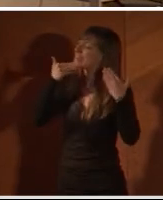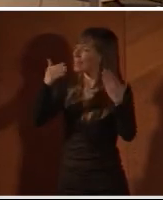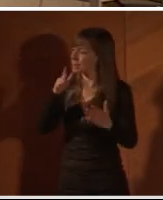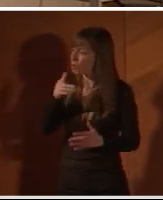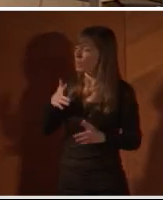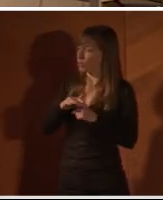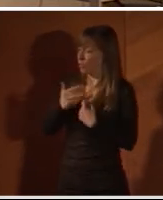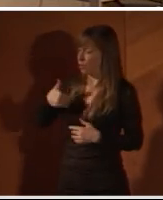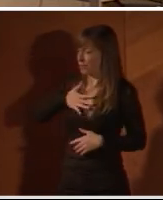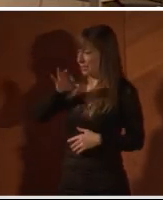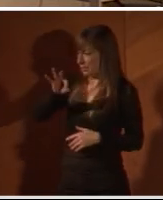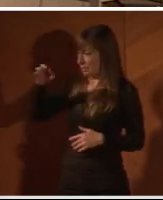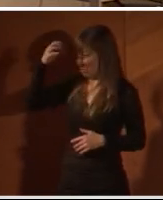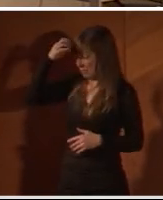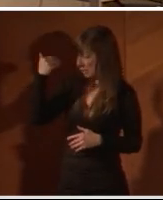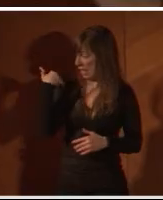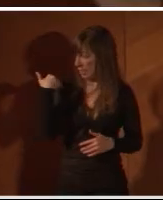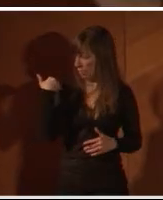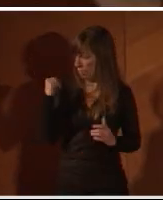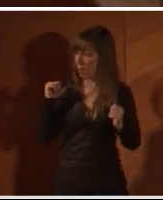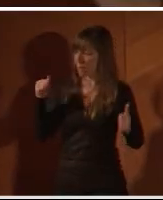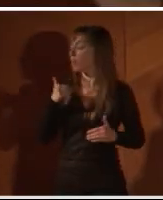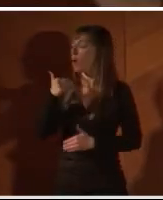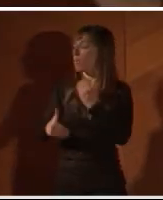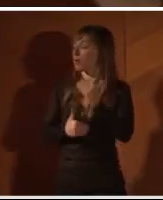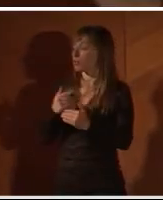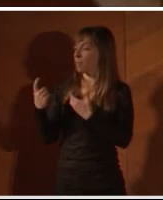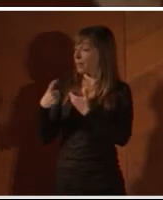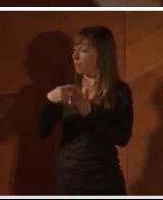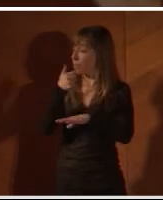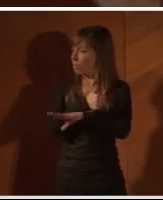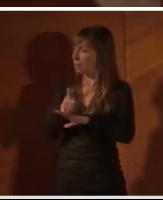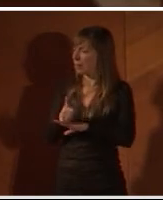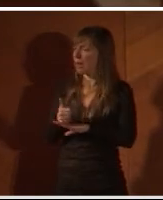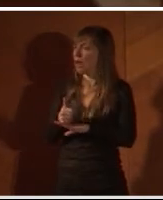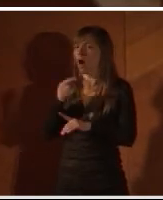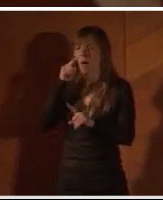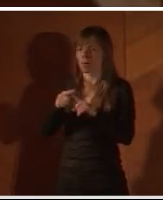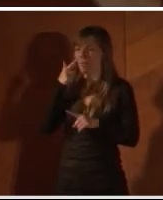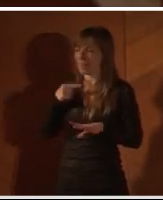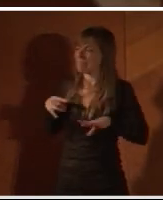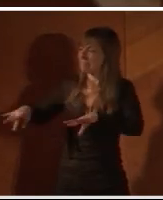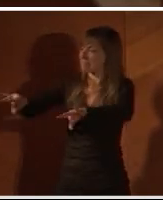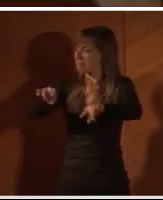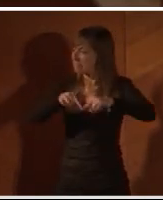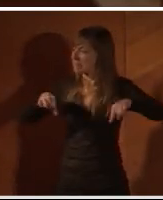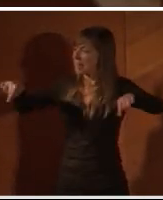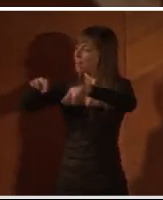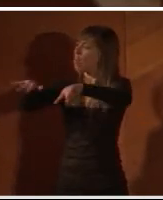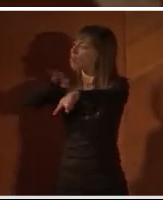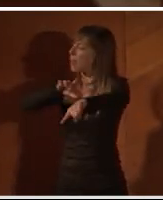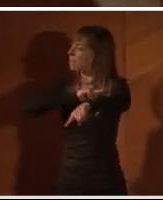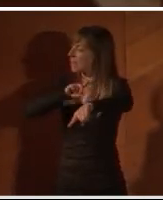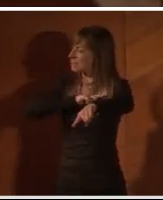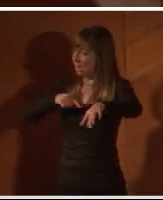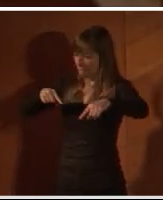Sebastián de los Reyes, donde recientemente hemos hecho un proceso de participación ciudadana para decidir qué hacer con unos terrenos militares y que,